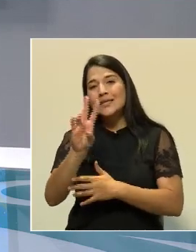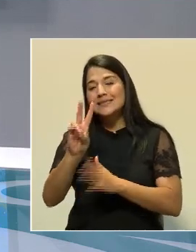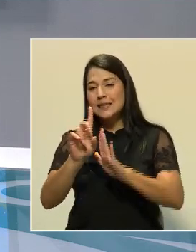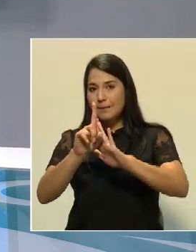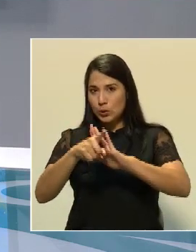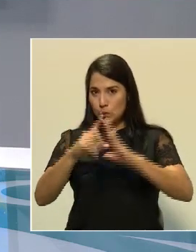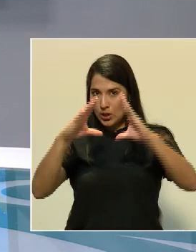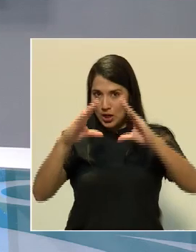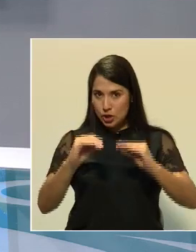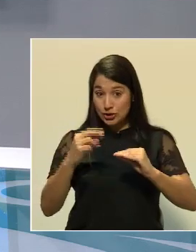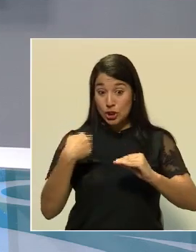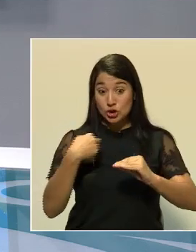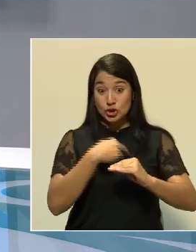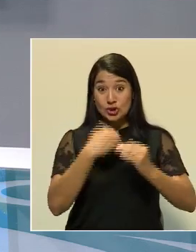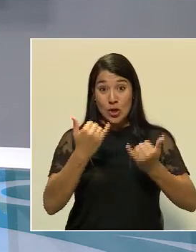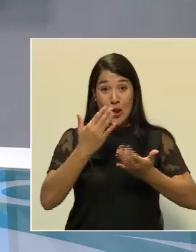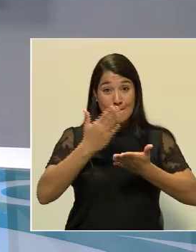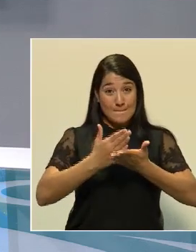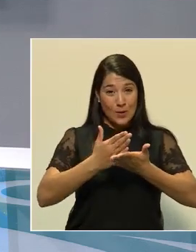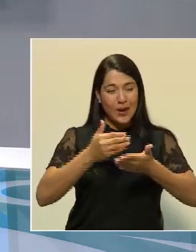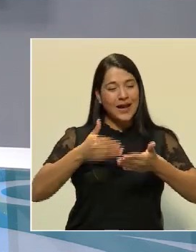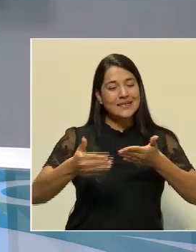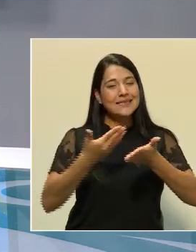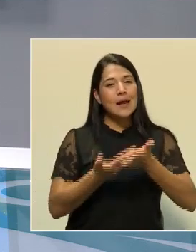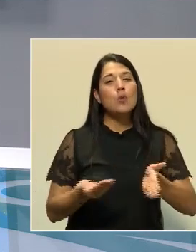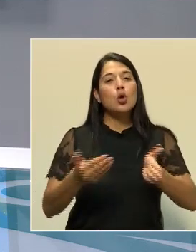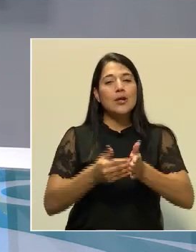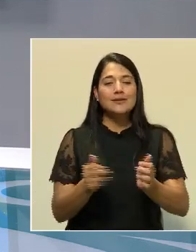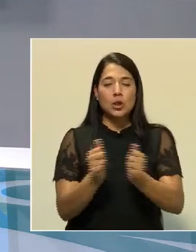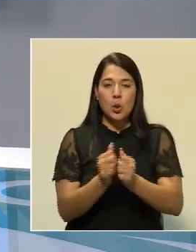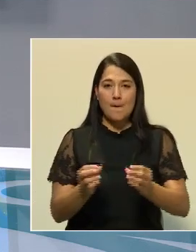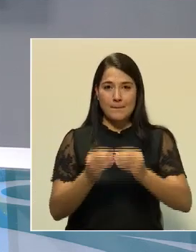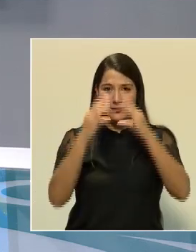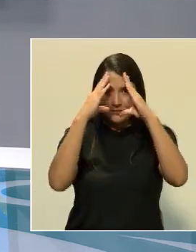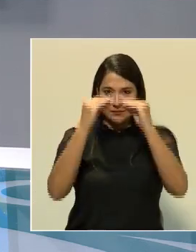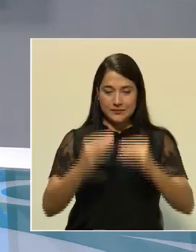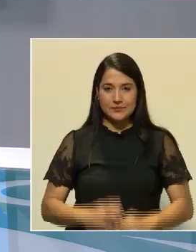47 minutos hacemos una pausa, ya regresamos con más información.